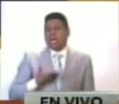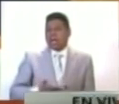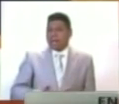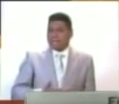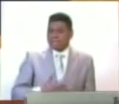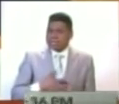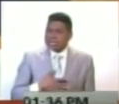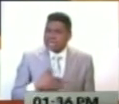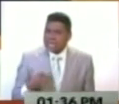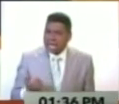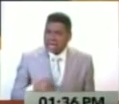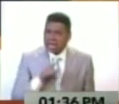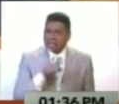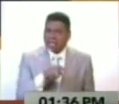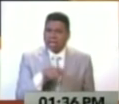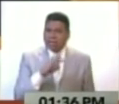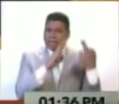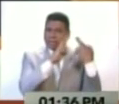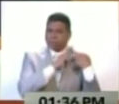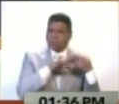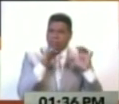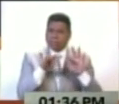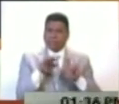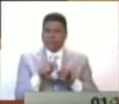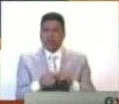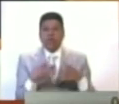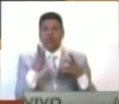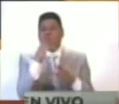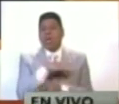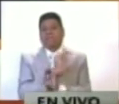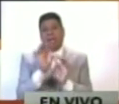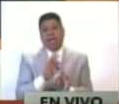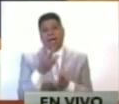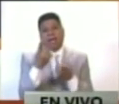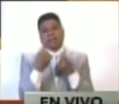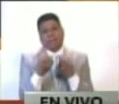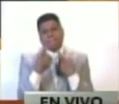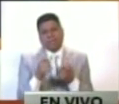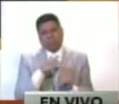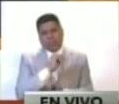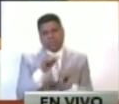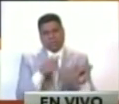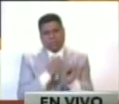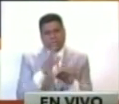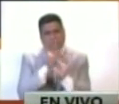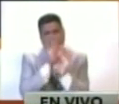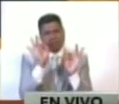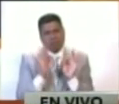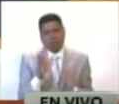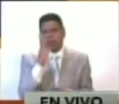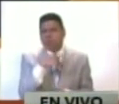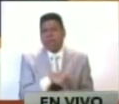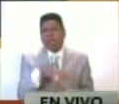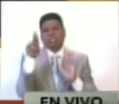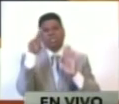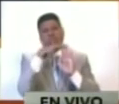cargo, pues irrespete los tratados internacionales de esta manera. No respetan ningún tipo de